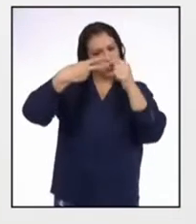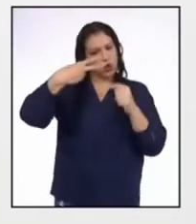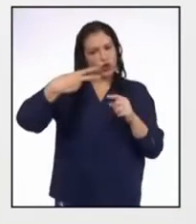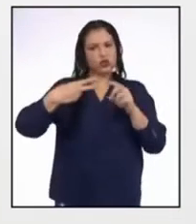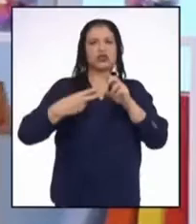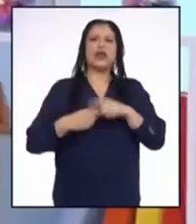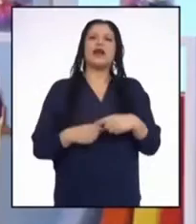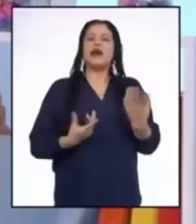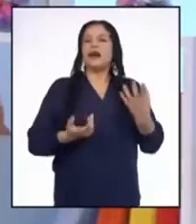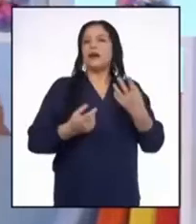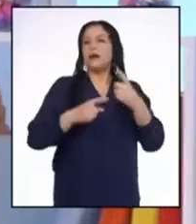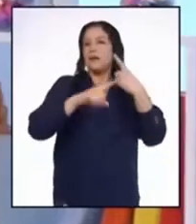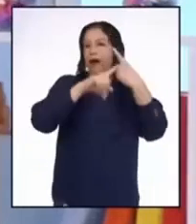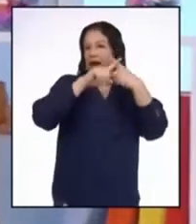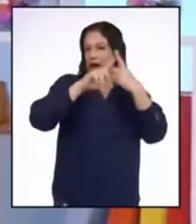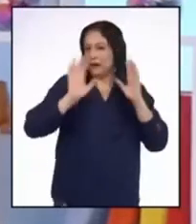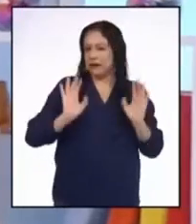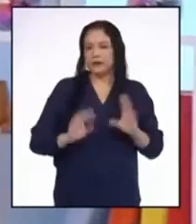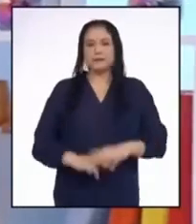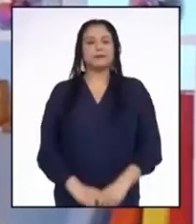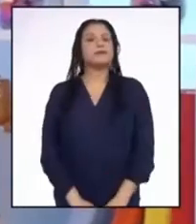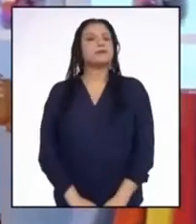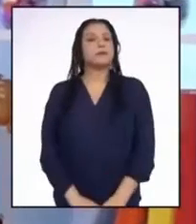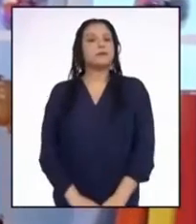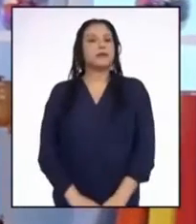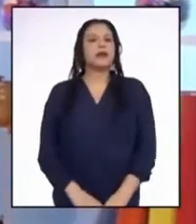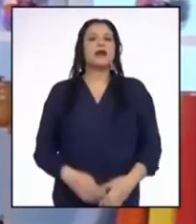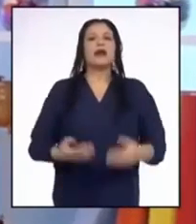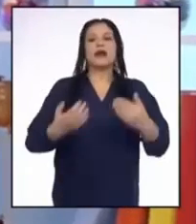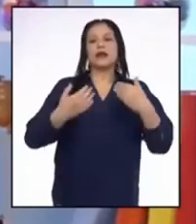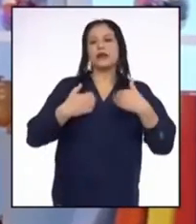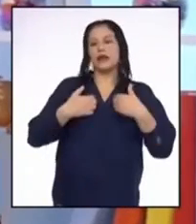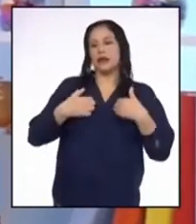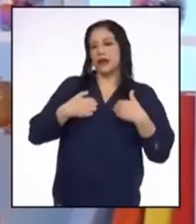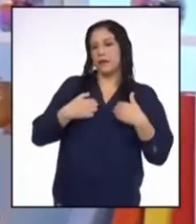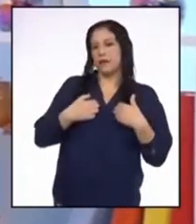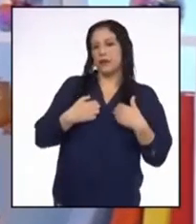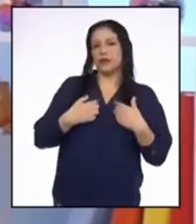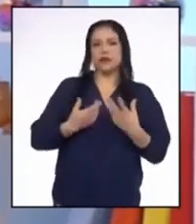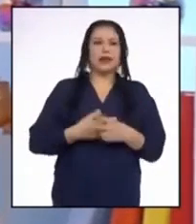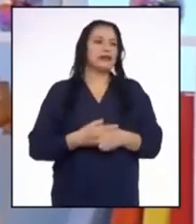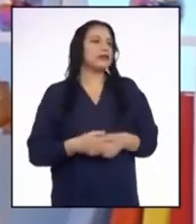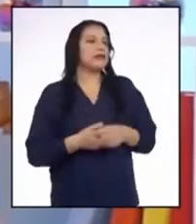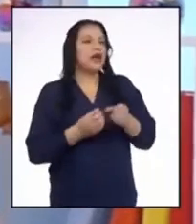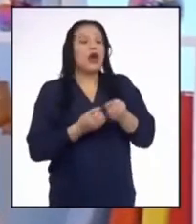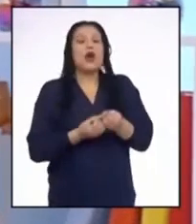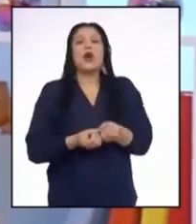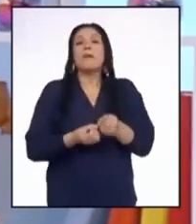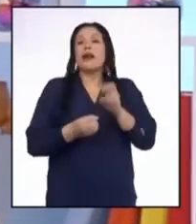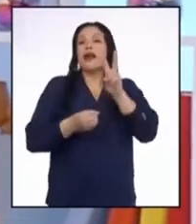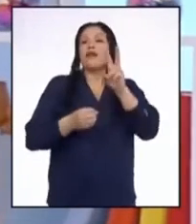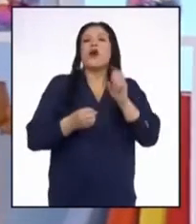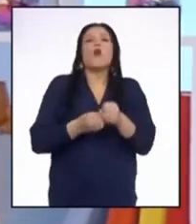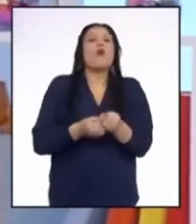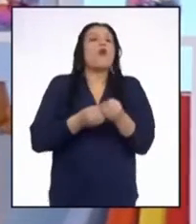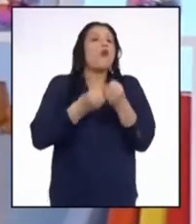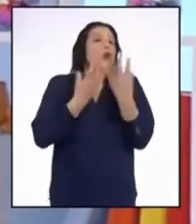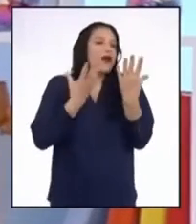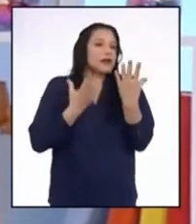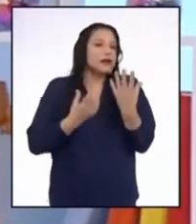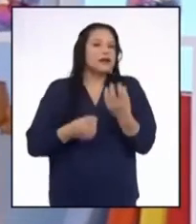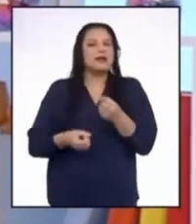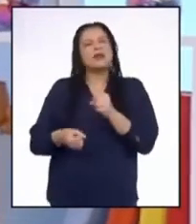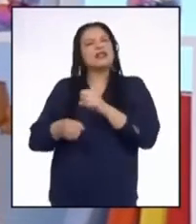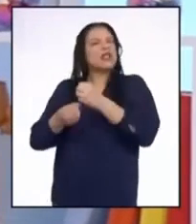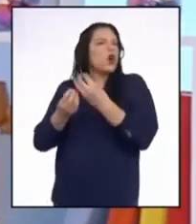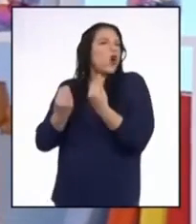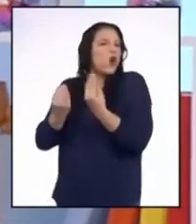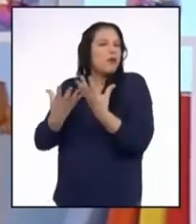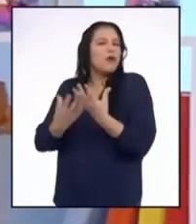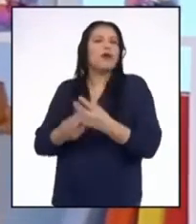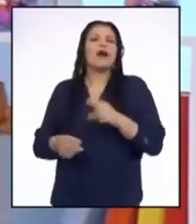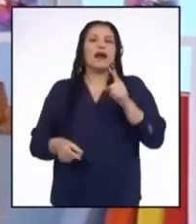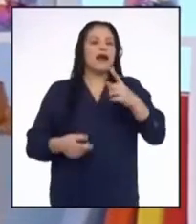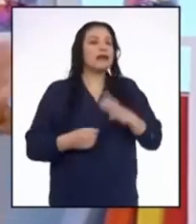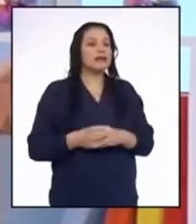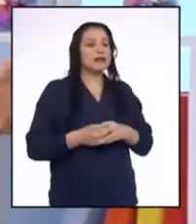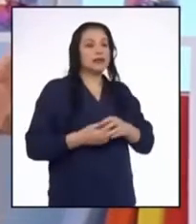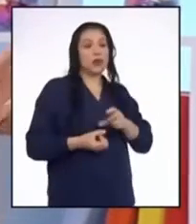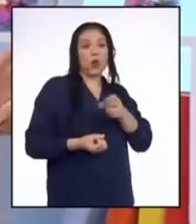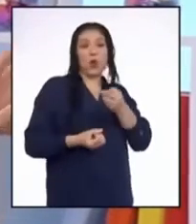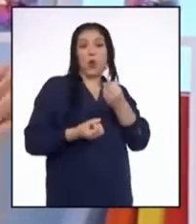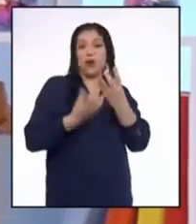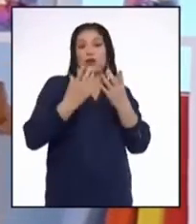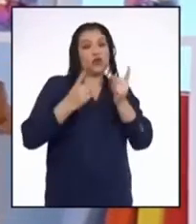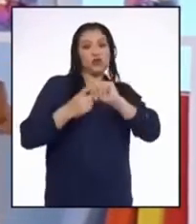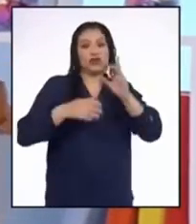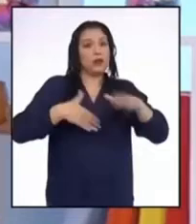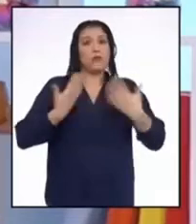¿Las recuerda? A ver, tenemos las variables cualitativas y cuantitativas. Las cualitativas son aquellas que no se